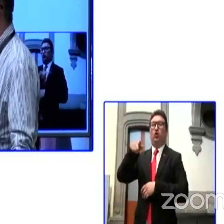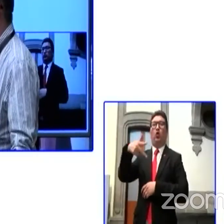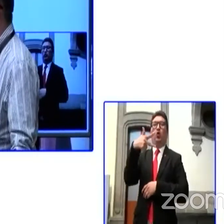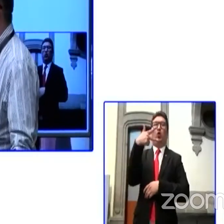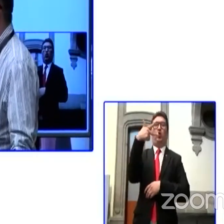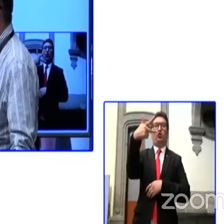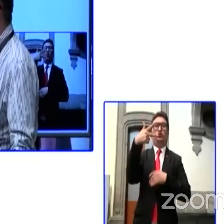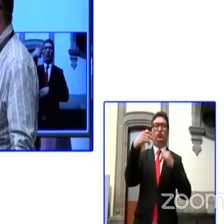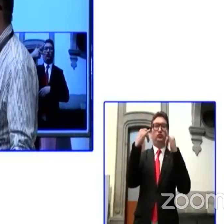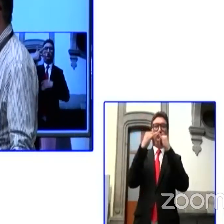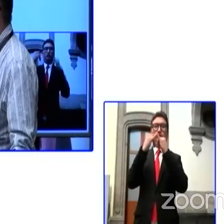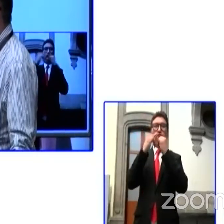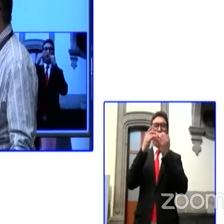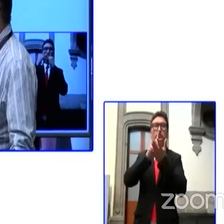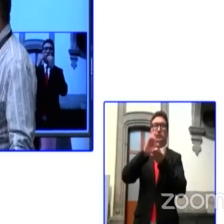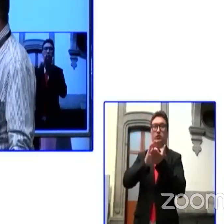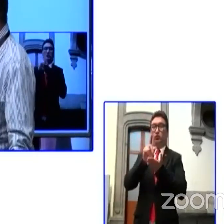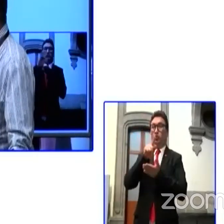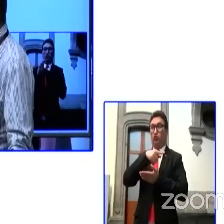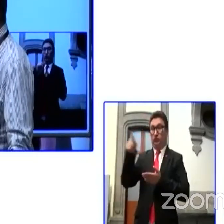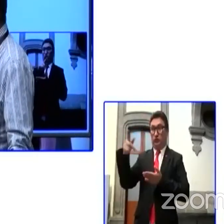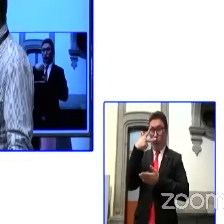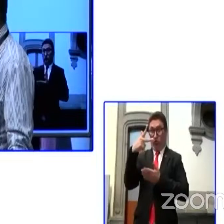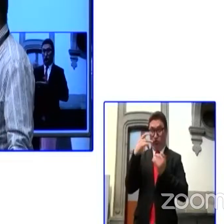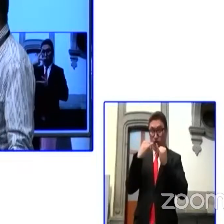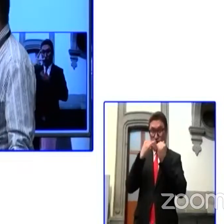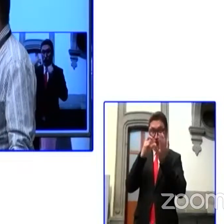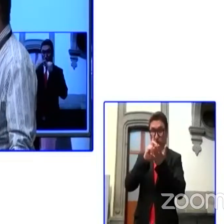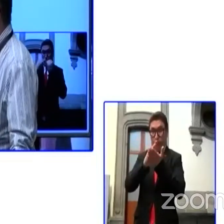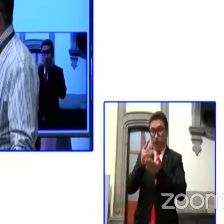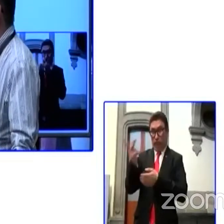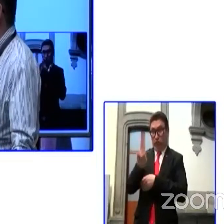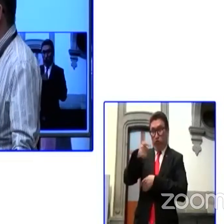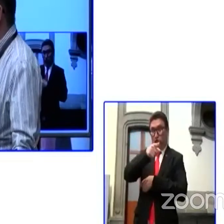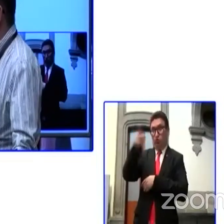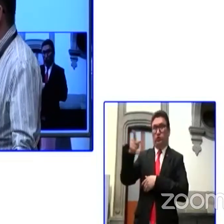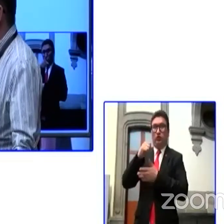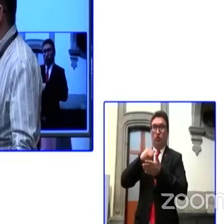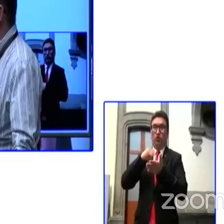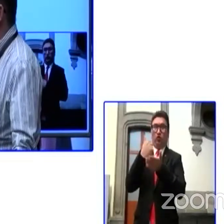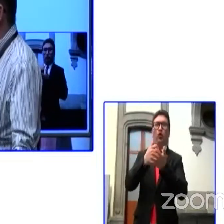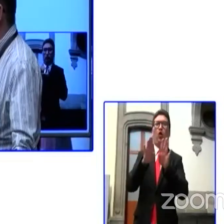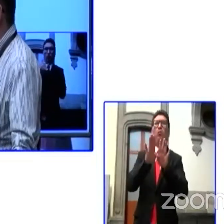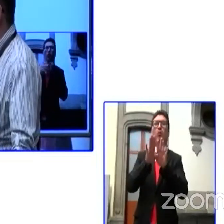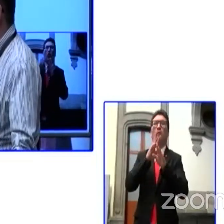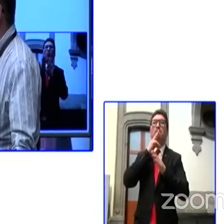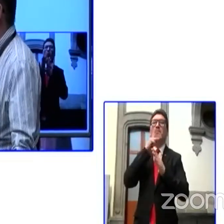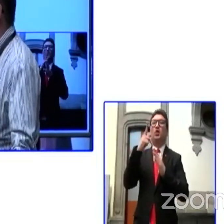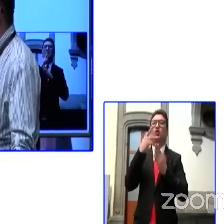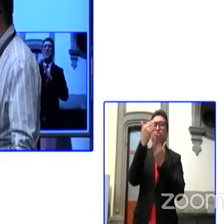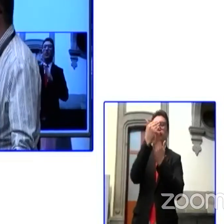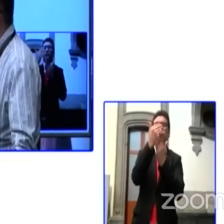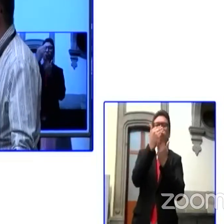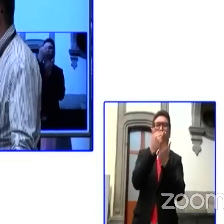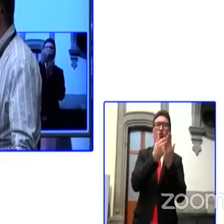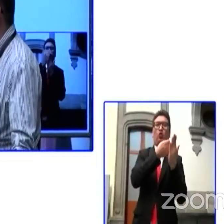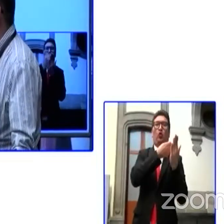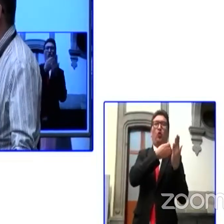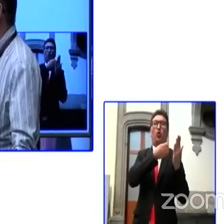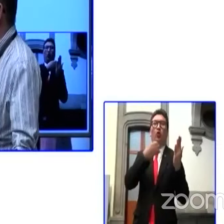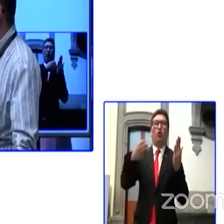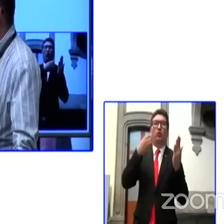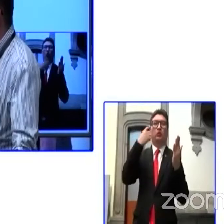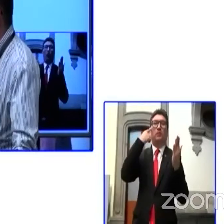de 32 estados. ¿Por qué no dejan la huella creando un manual de procedimientos para crear los